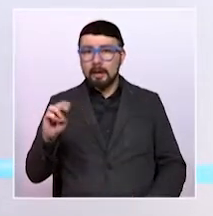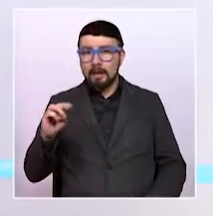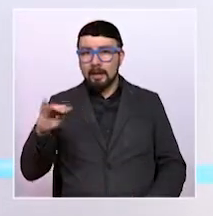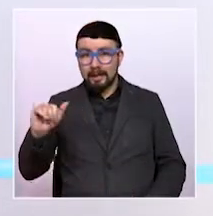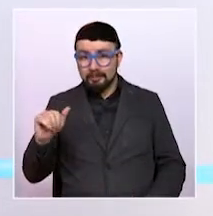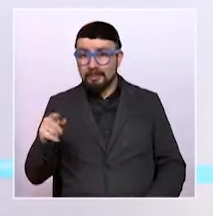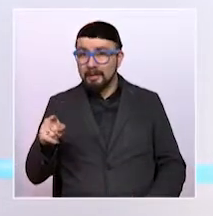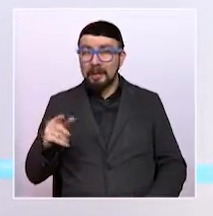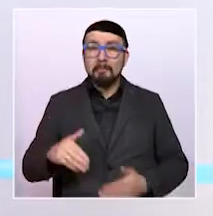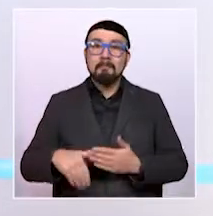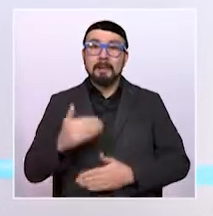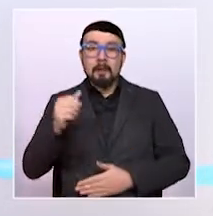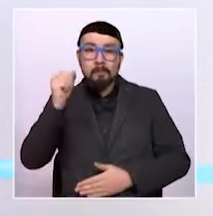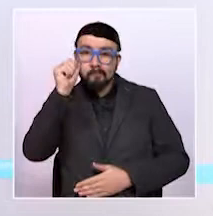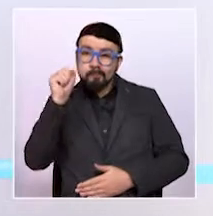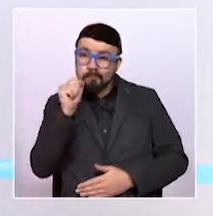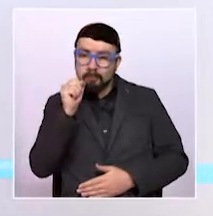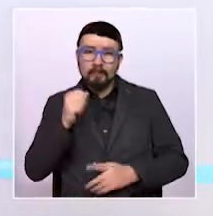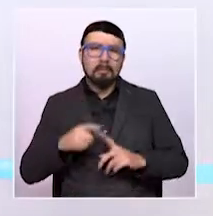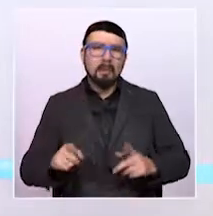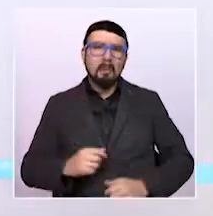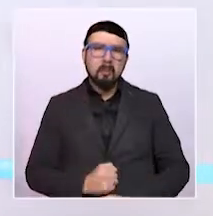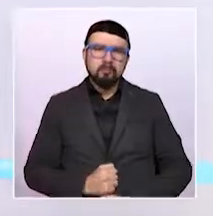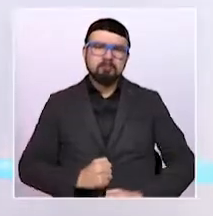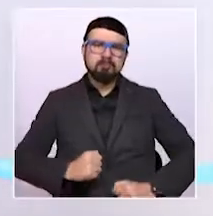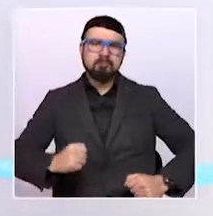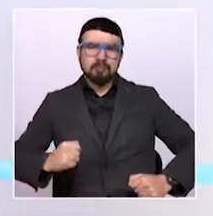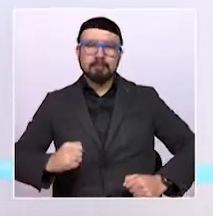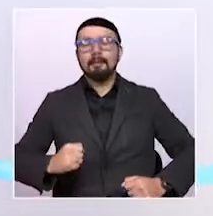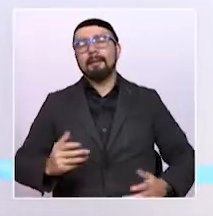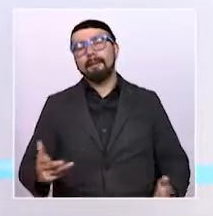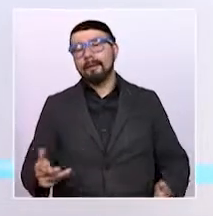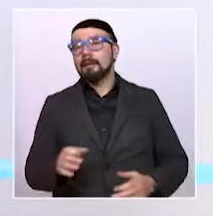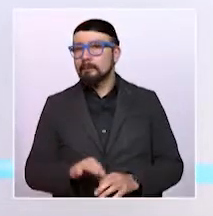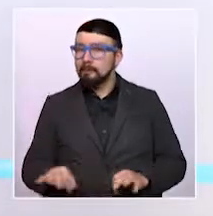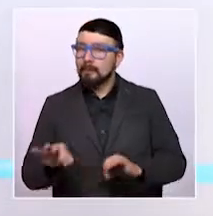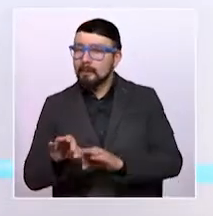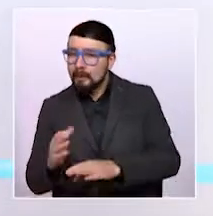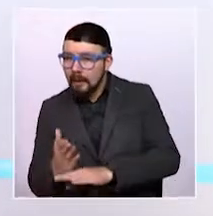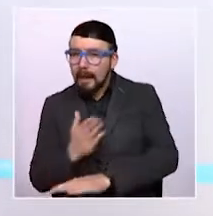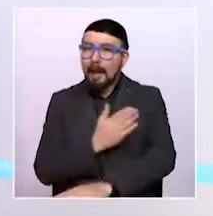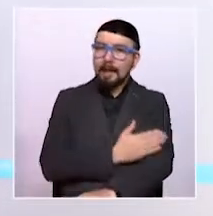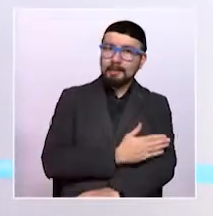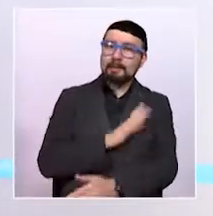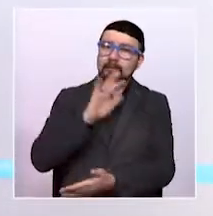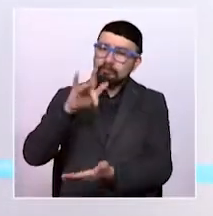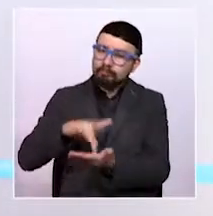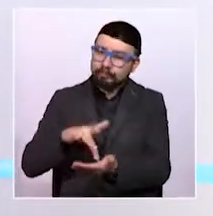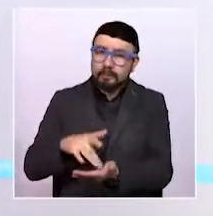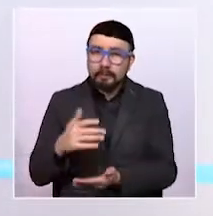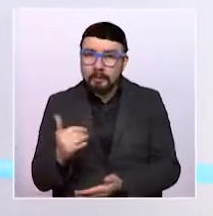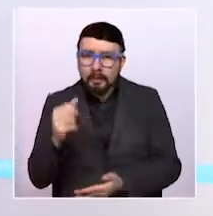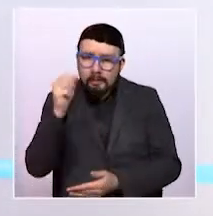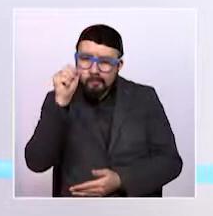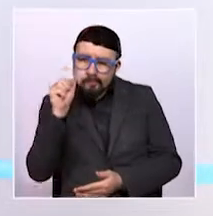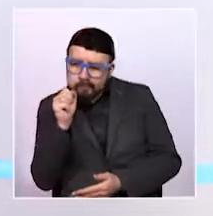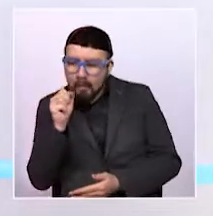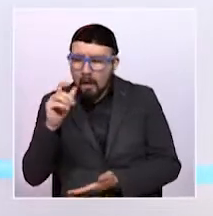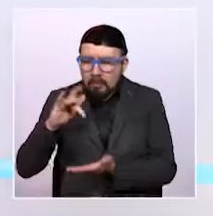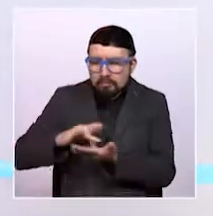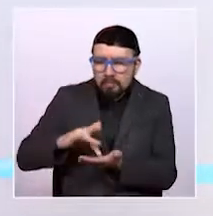con obesidad cierto entonces ahí vale importancia hacemos de nuevo énfasis en la necesidad de tener su buen control antes del embarazo